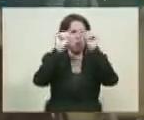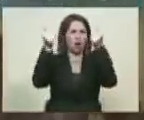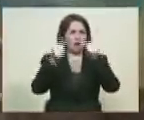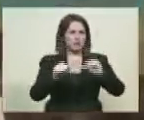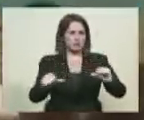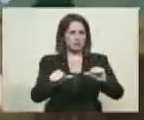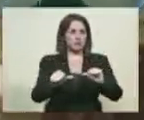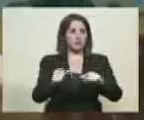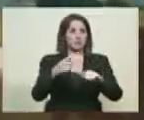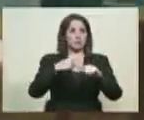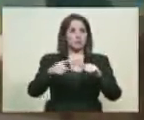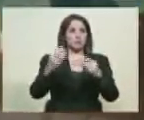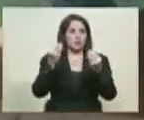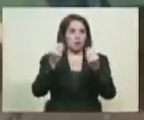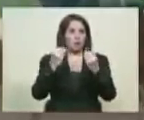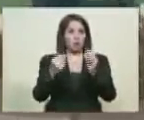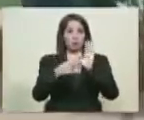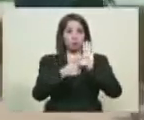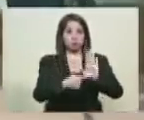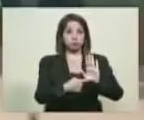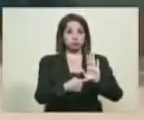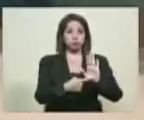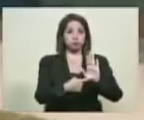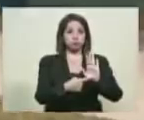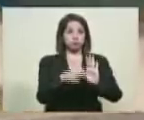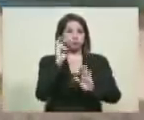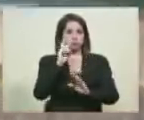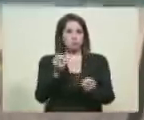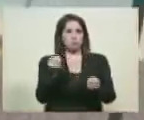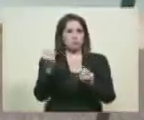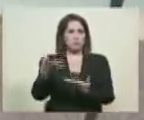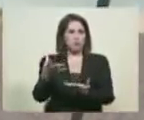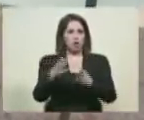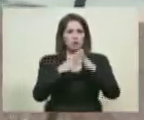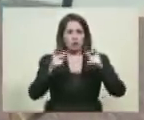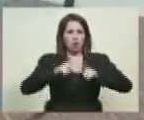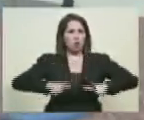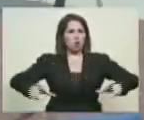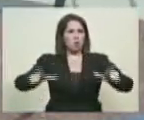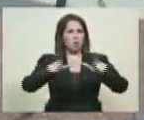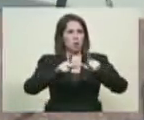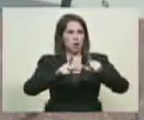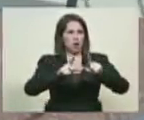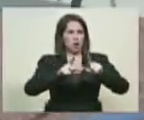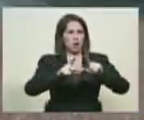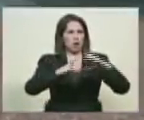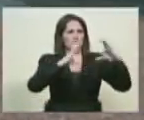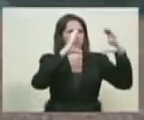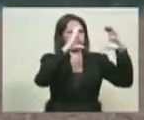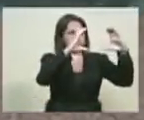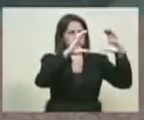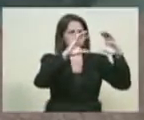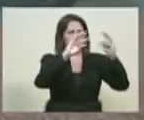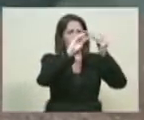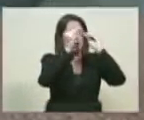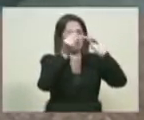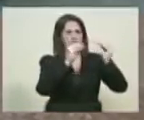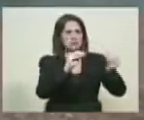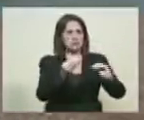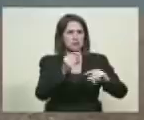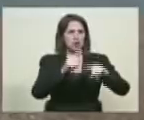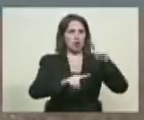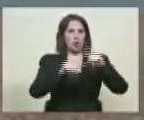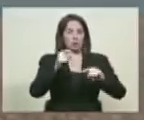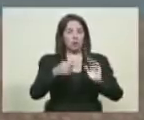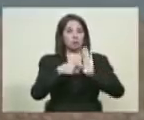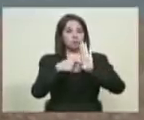presidente, que como usted indicó, hemos cubierto todo este espacio, la Esfera de Soto, el Parque Bolívar, el Parque Miranda, con la Policía Ciclística